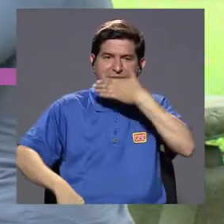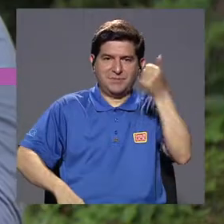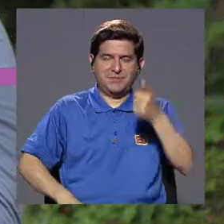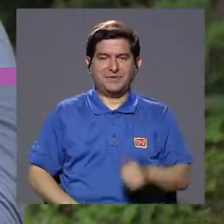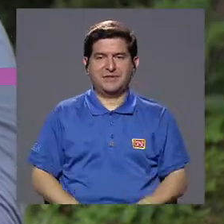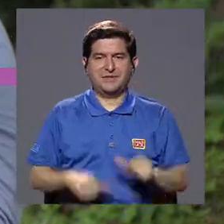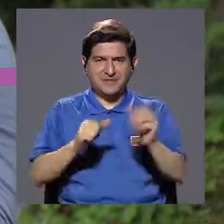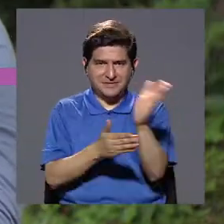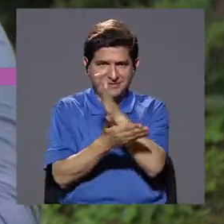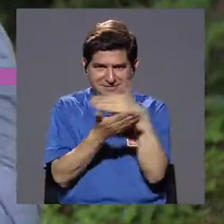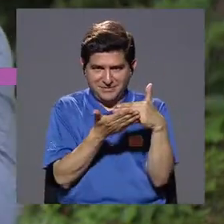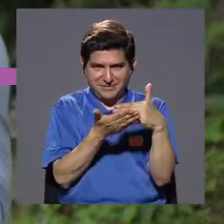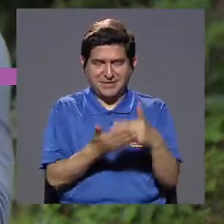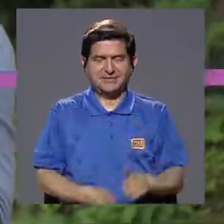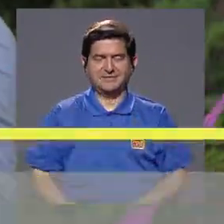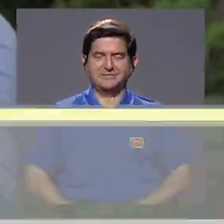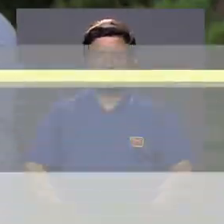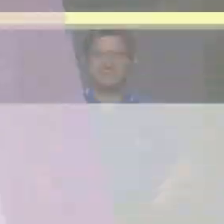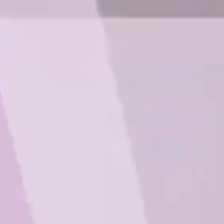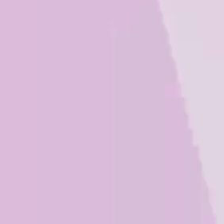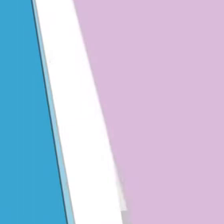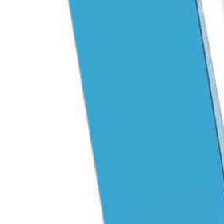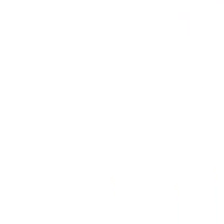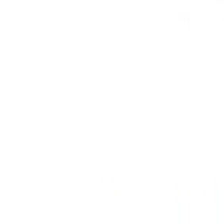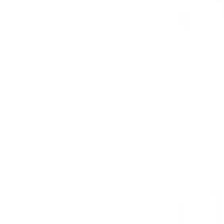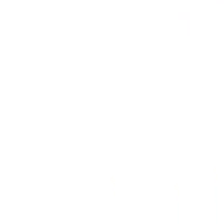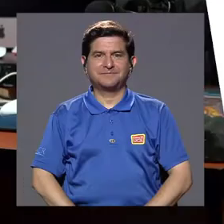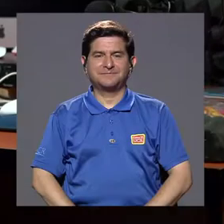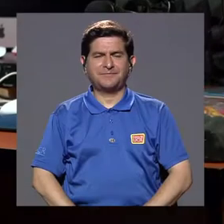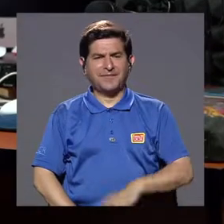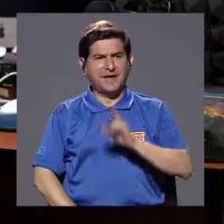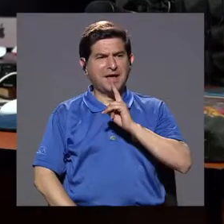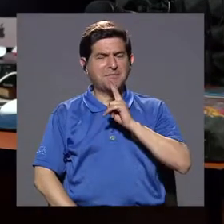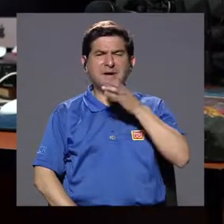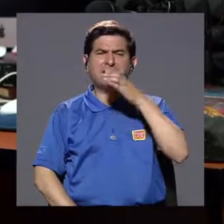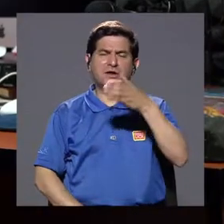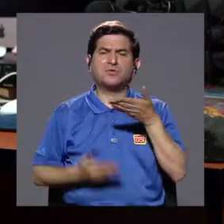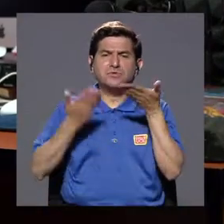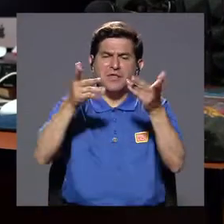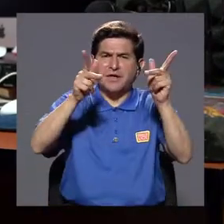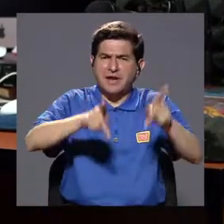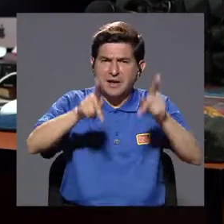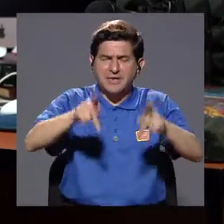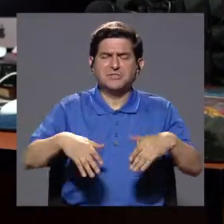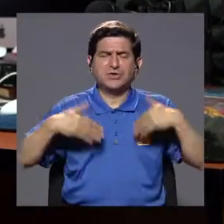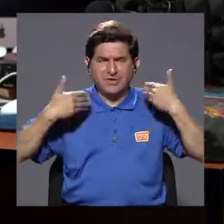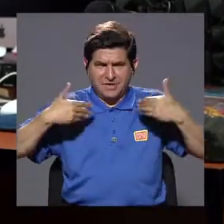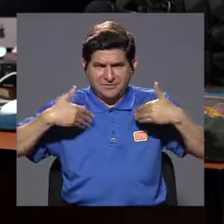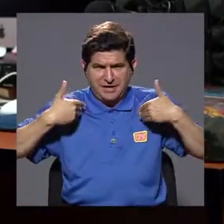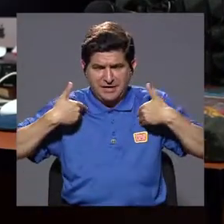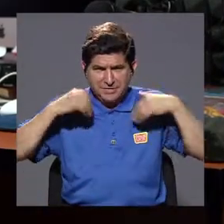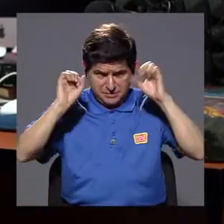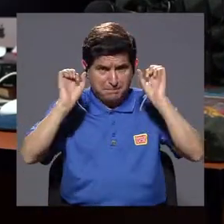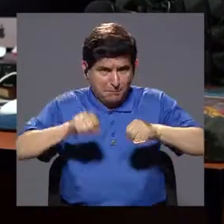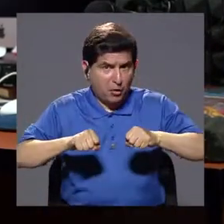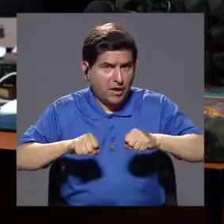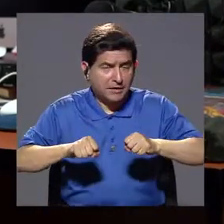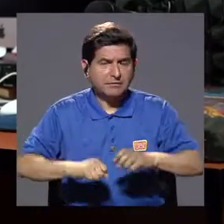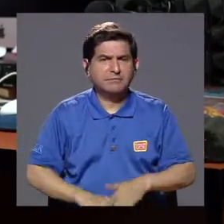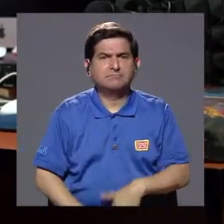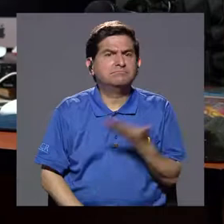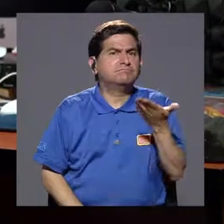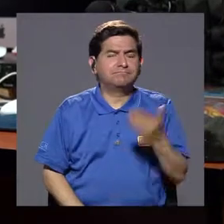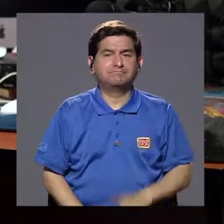en nuestro siguiente bloque ya regresar realmente un consejo que puedo darle a la gente para que sea feliz